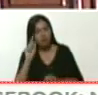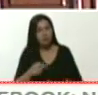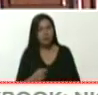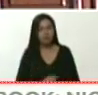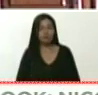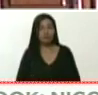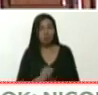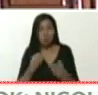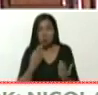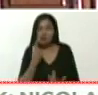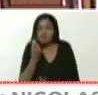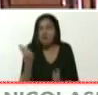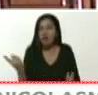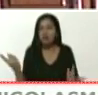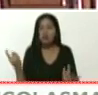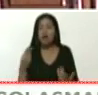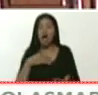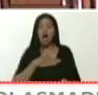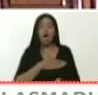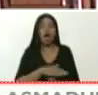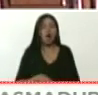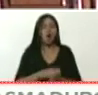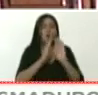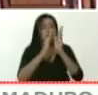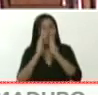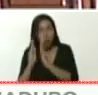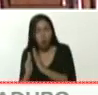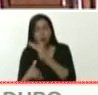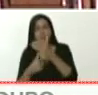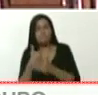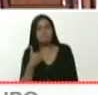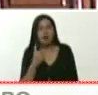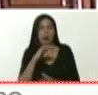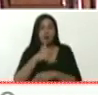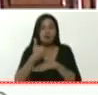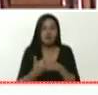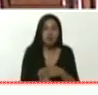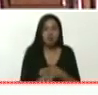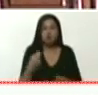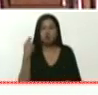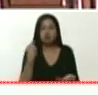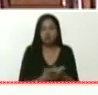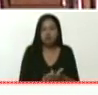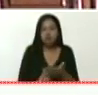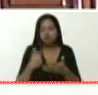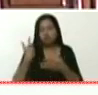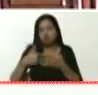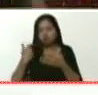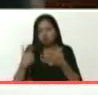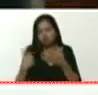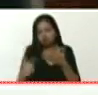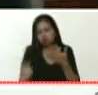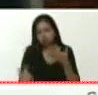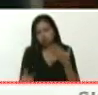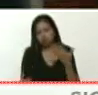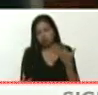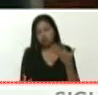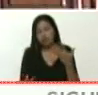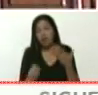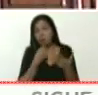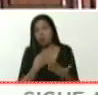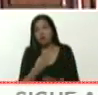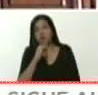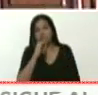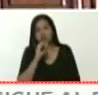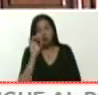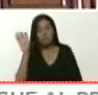Ajá, ¿qué falta? Mejor organización, planificación, los insumos. Y dar buenas noticias